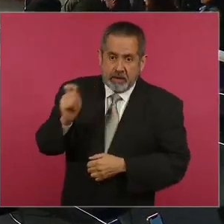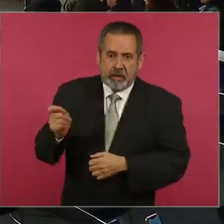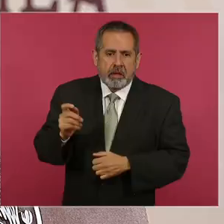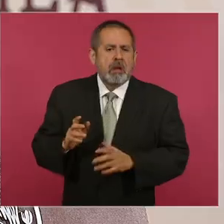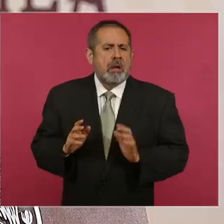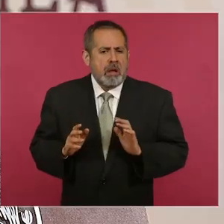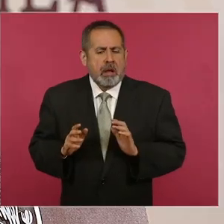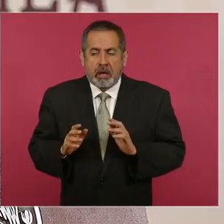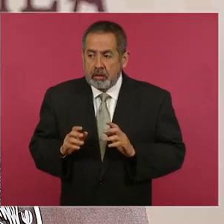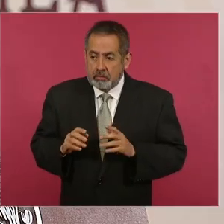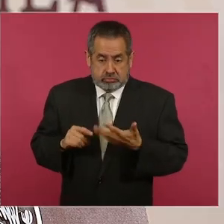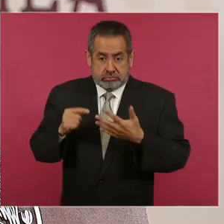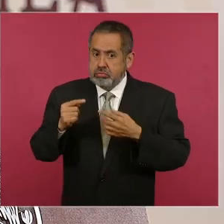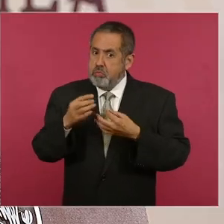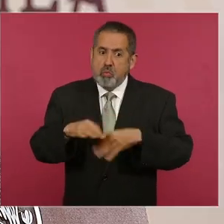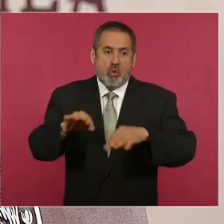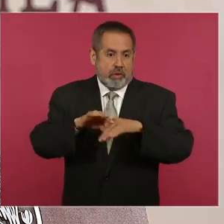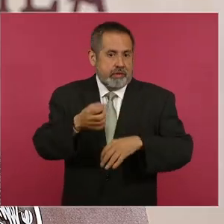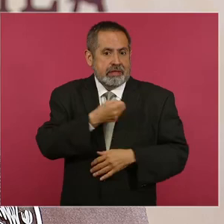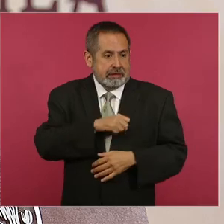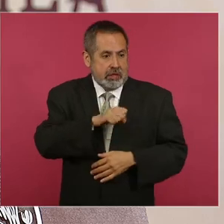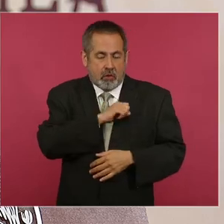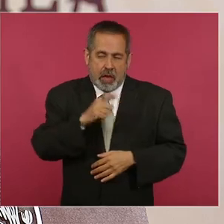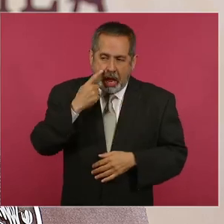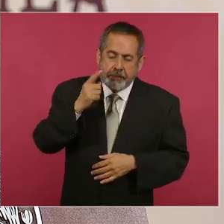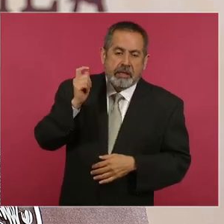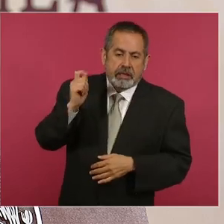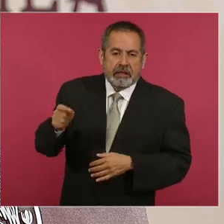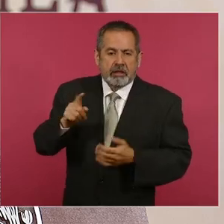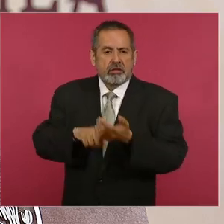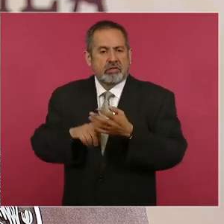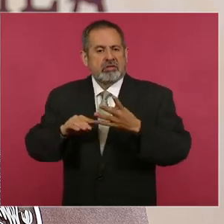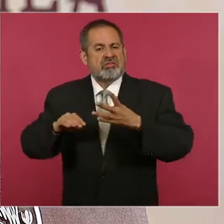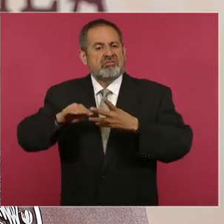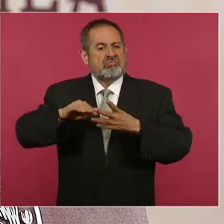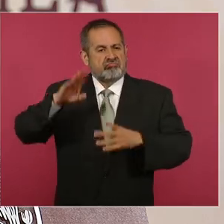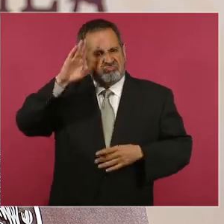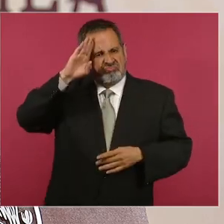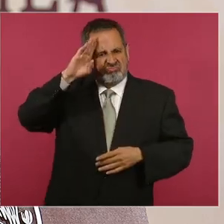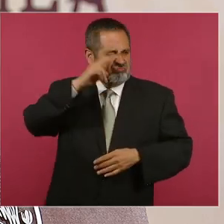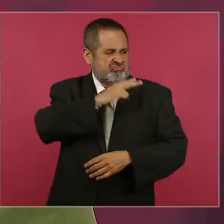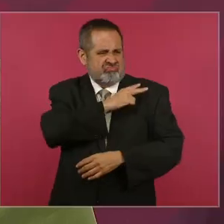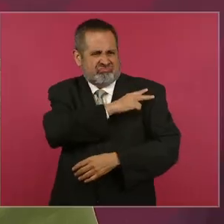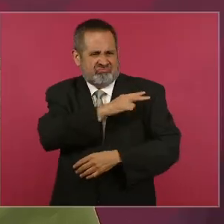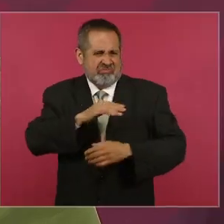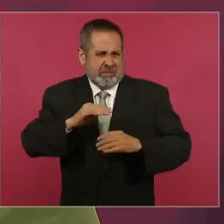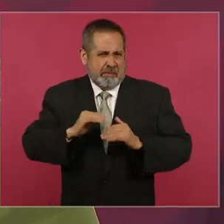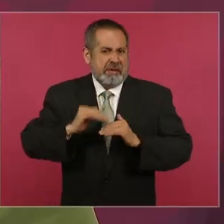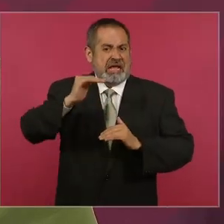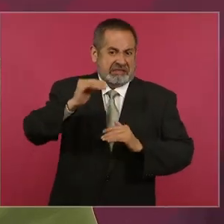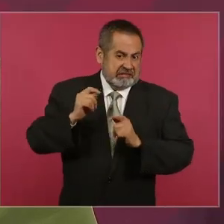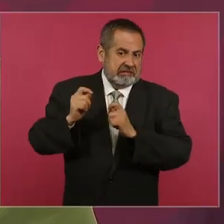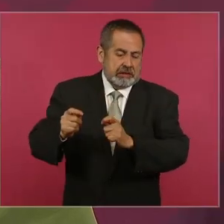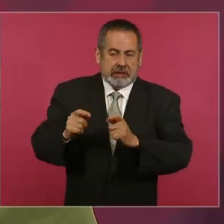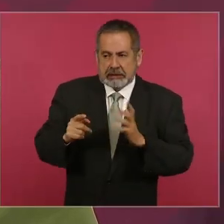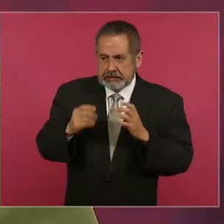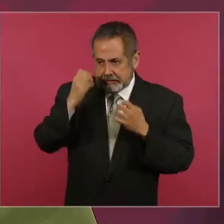en esta promoción. Es muy importante que los mandos que vayan obteniendo esos grados pues